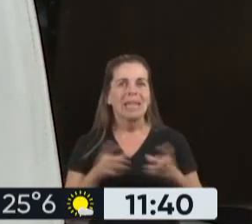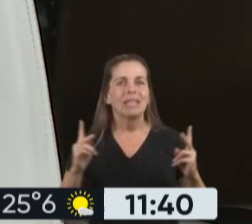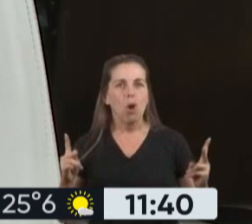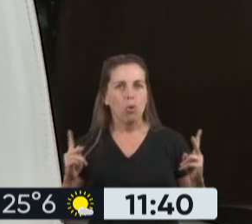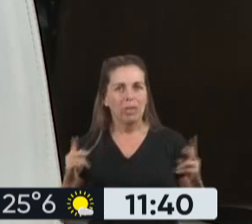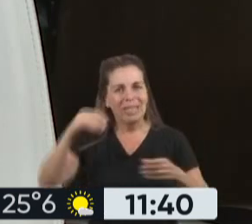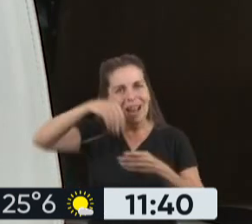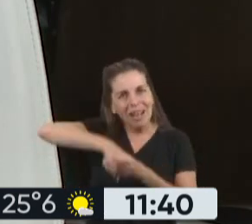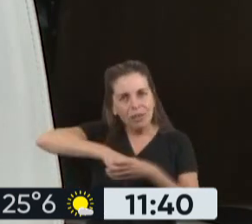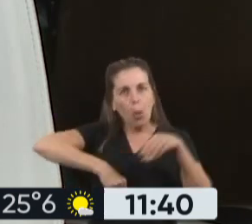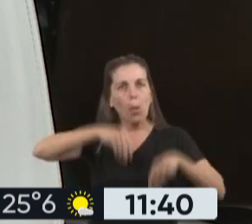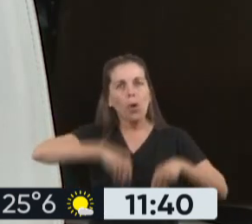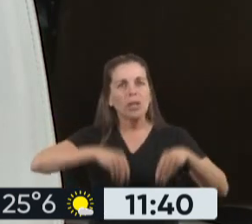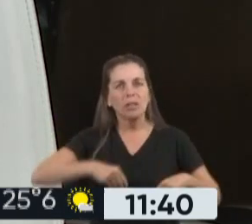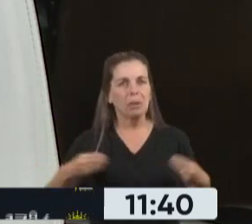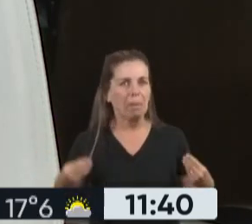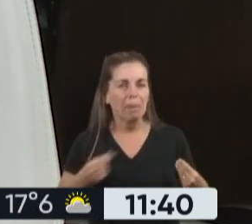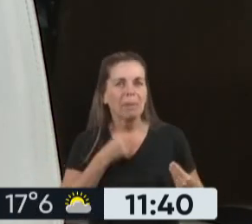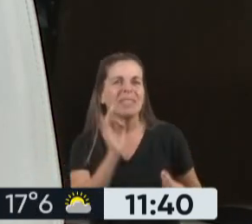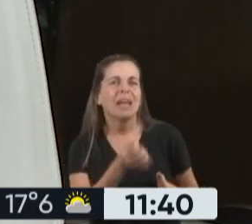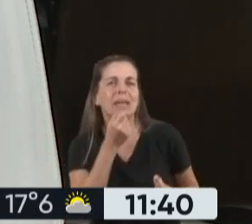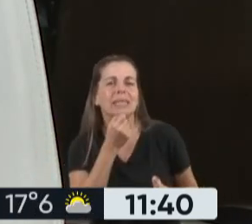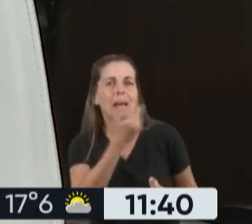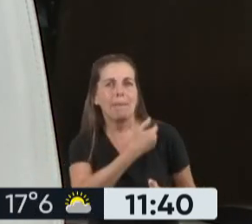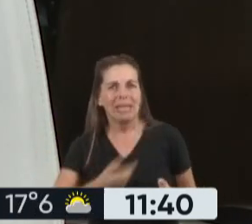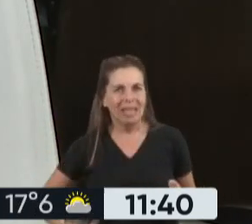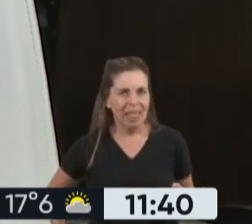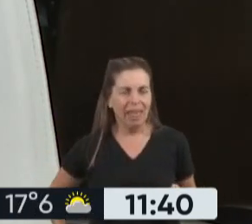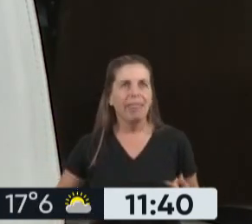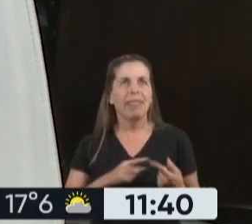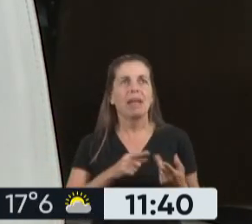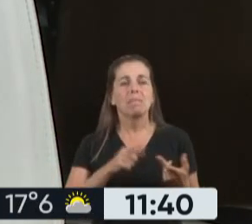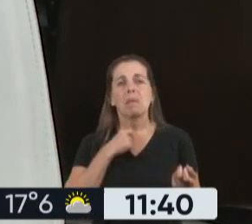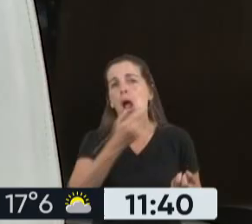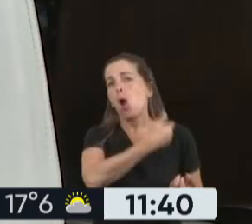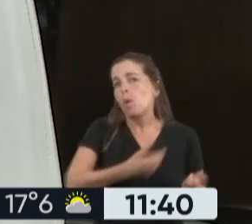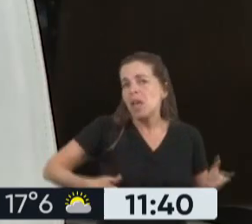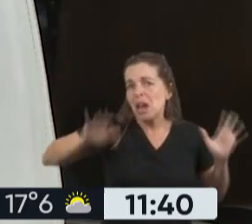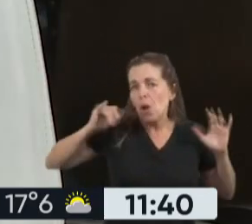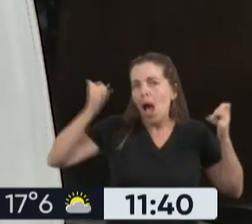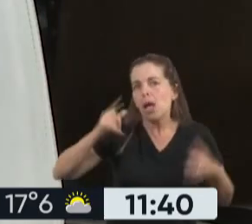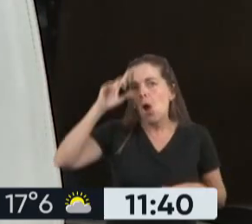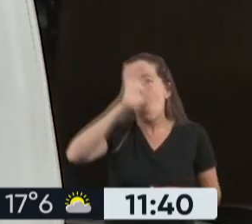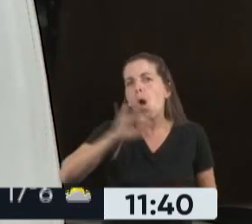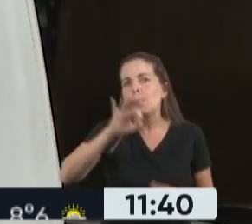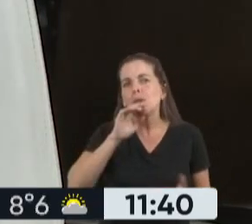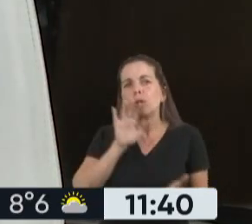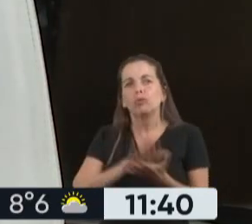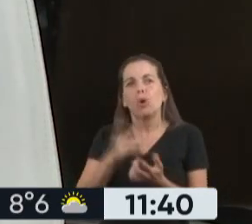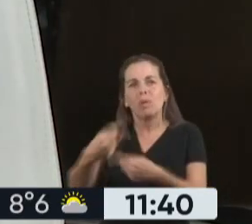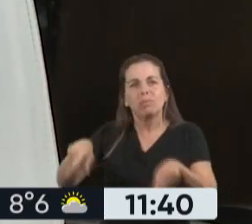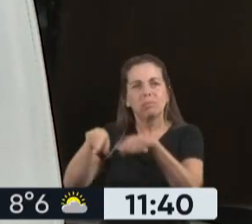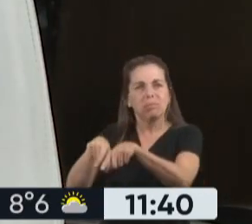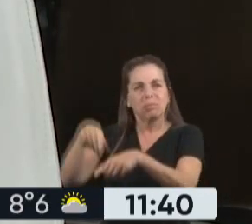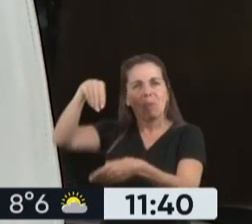Justicialista. Quería saber si el presidente y el gobierno toman una postura o han tomado una postura en esta elección. Esto